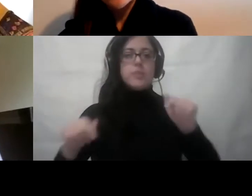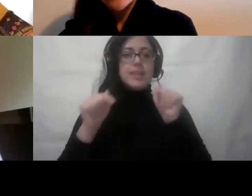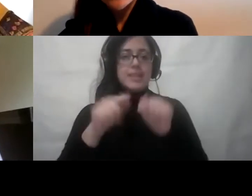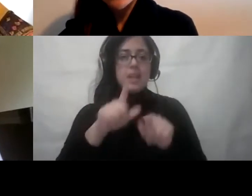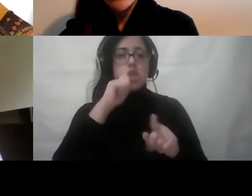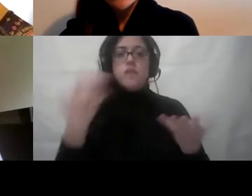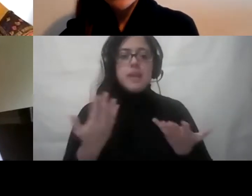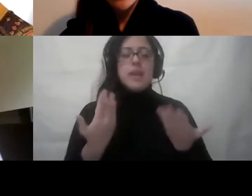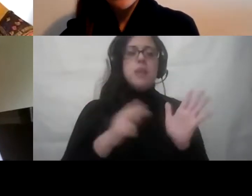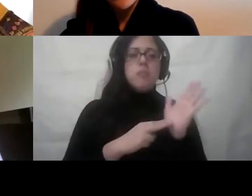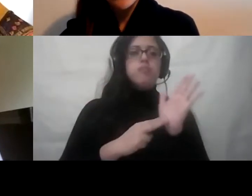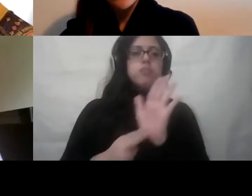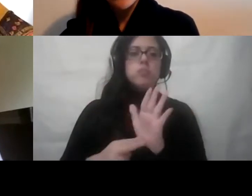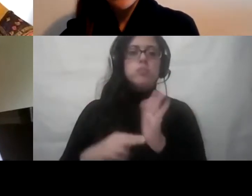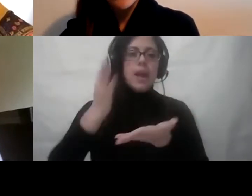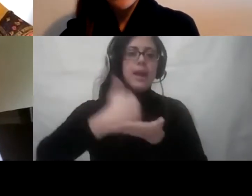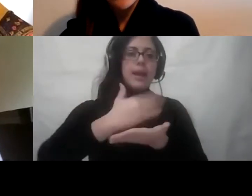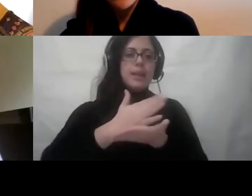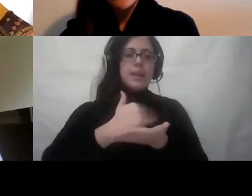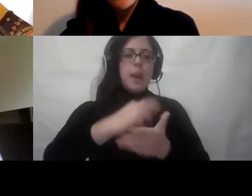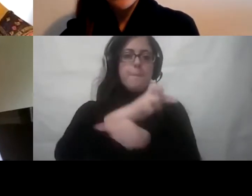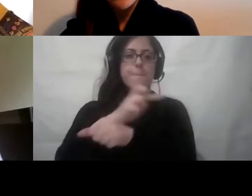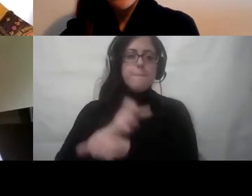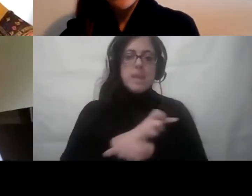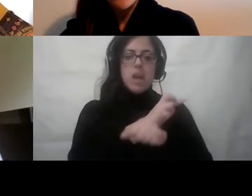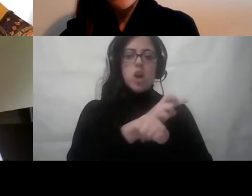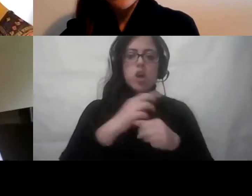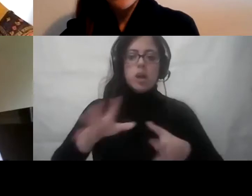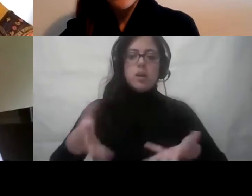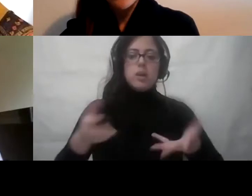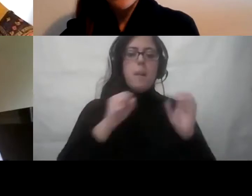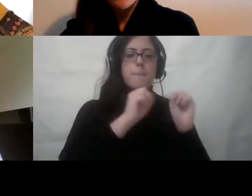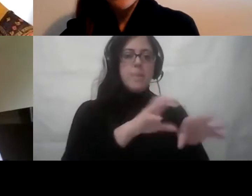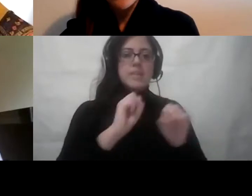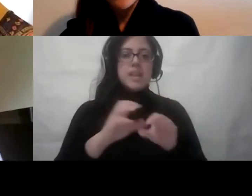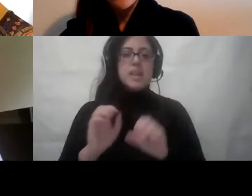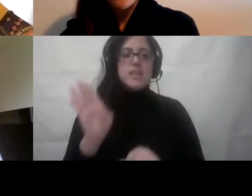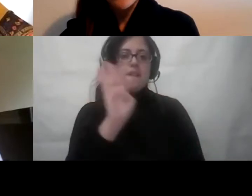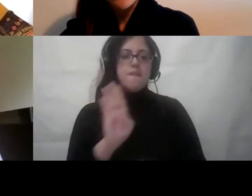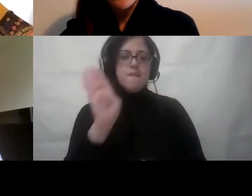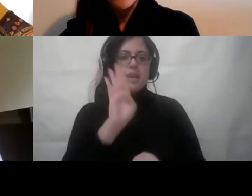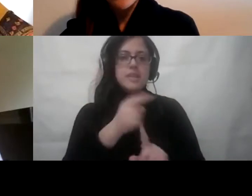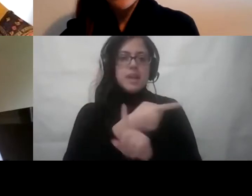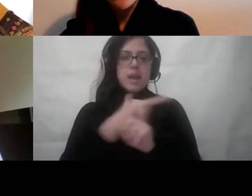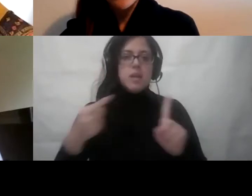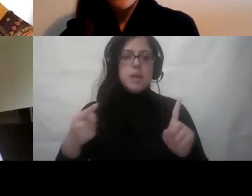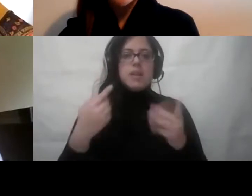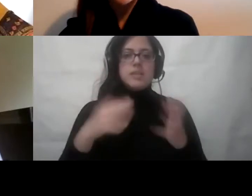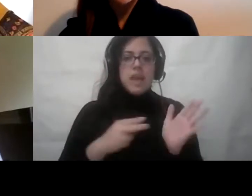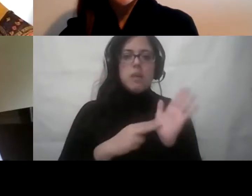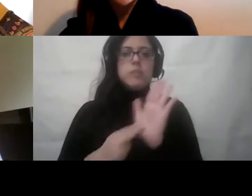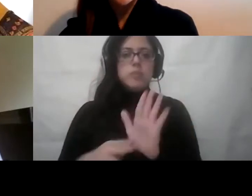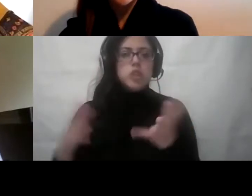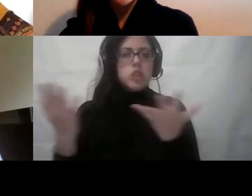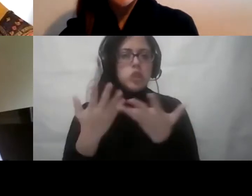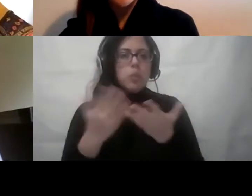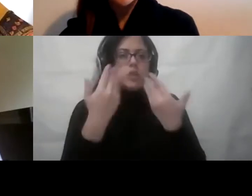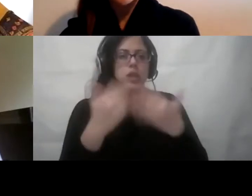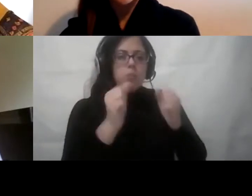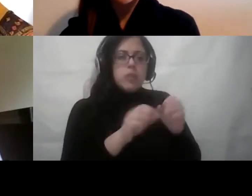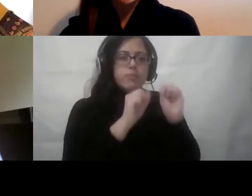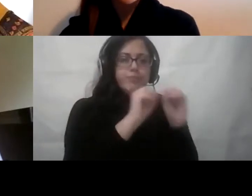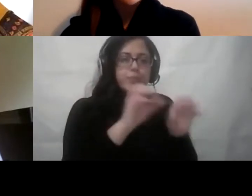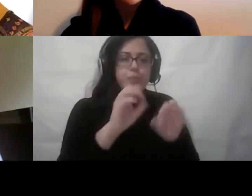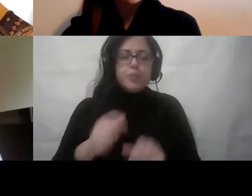mostrándonos estrategias y prácticas pedagógicas para enseñanza básica y media, ilustrando cómo abordar la enseñanza de inglés en